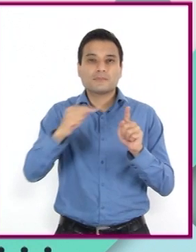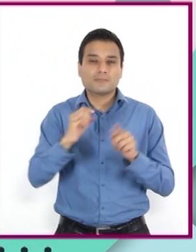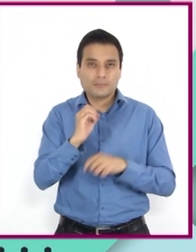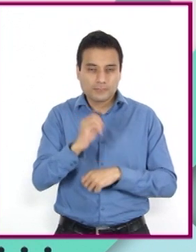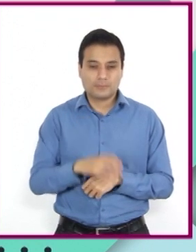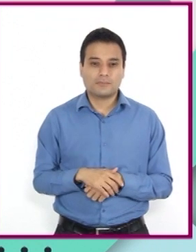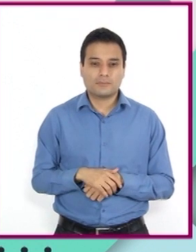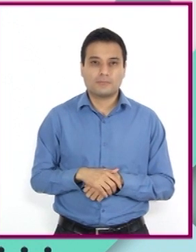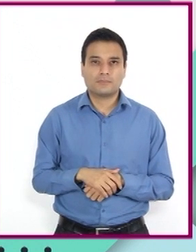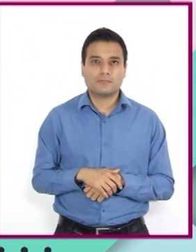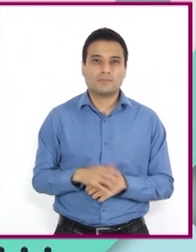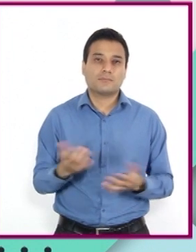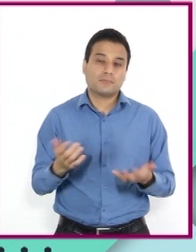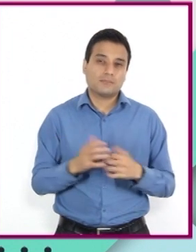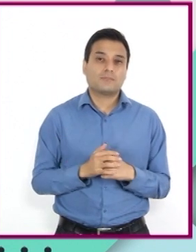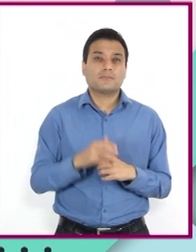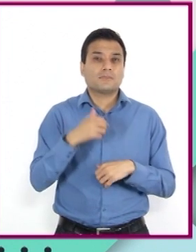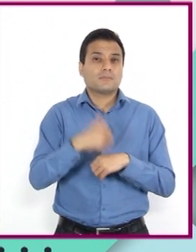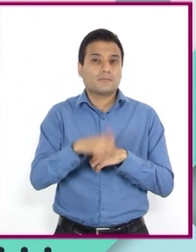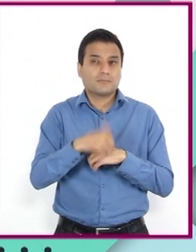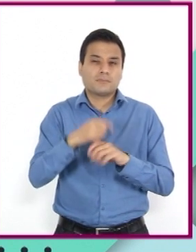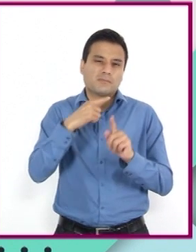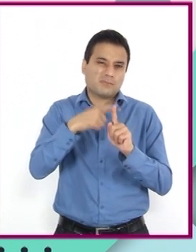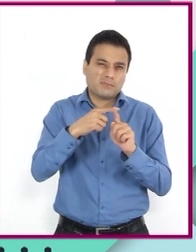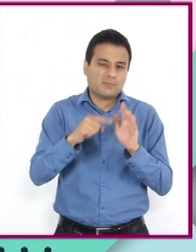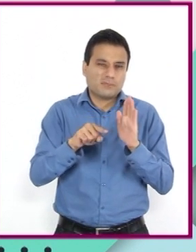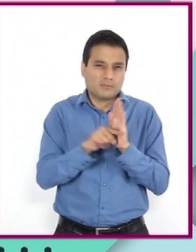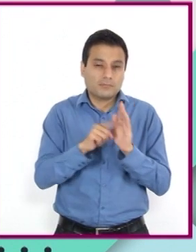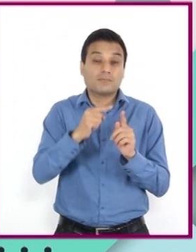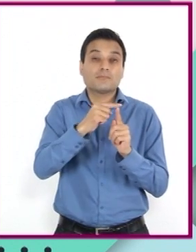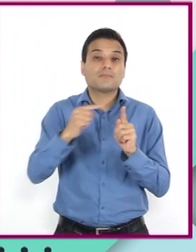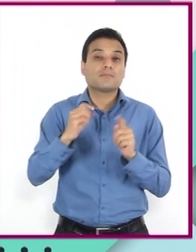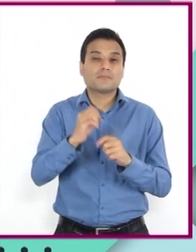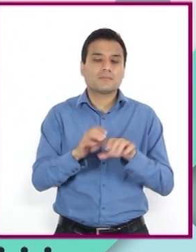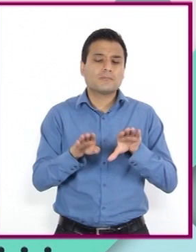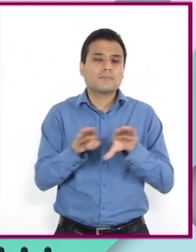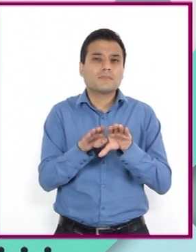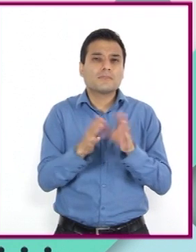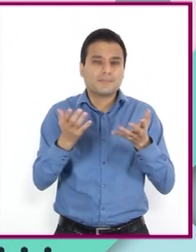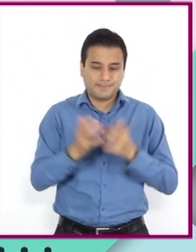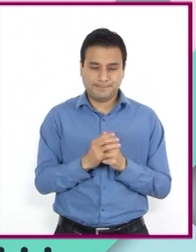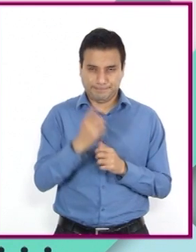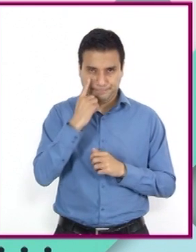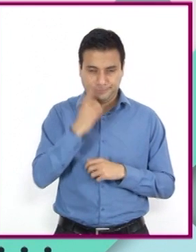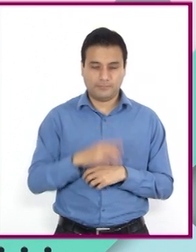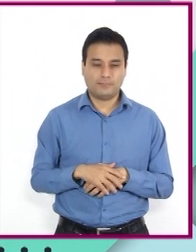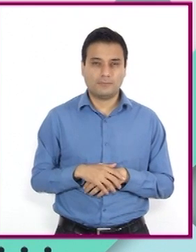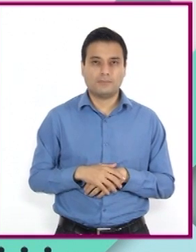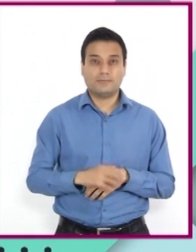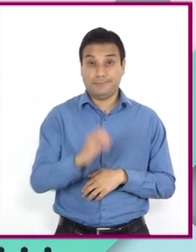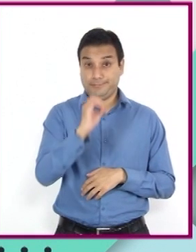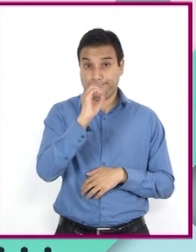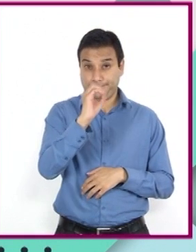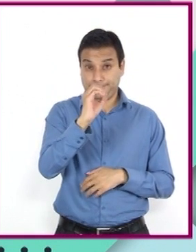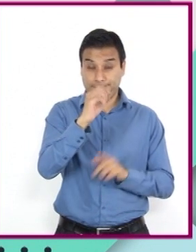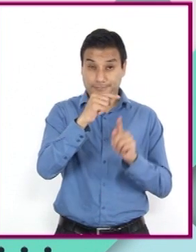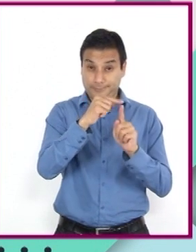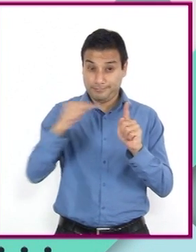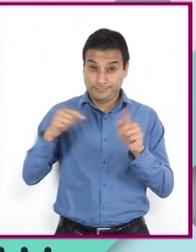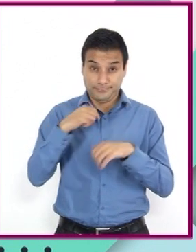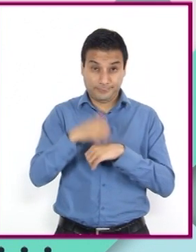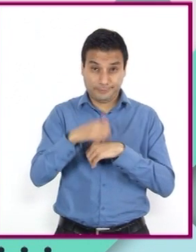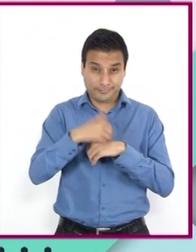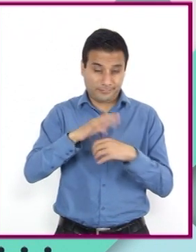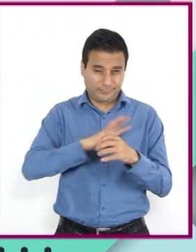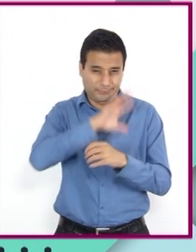un número positivo o negativo entre 0. Cuando dividimos 0 entre cualquier número entero, ya